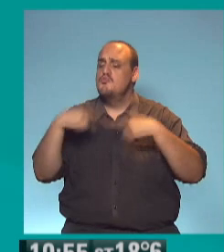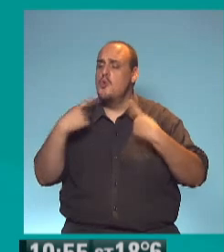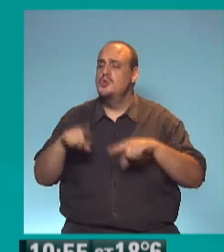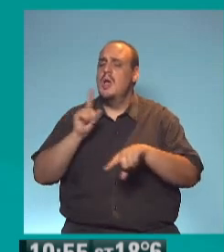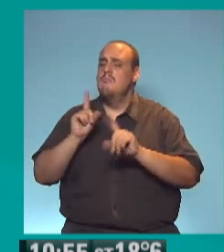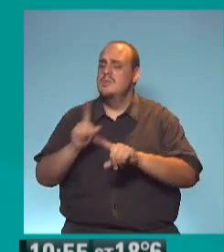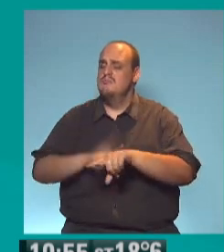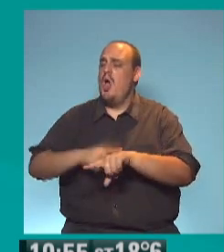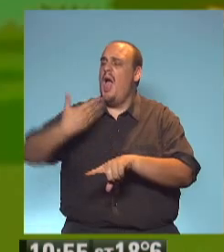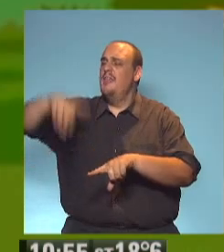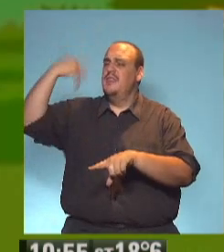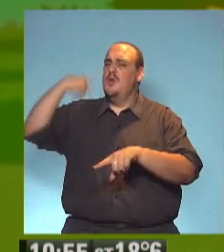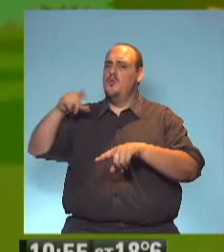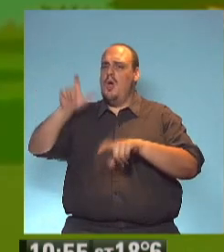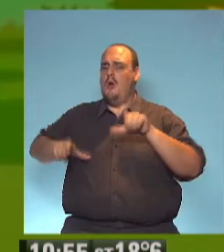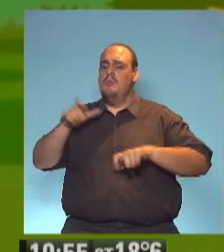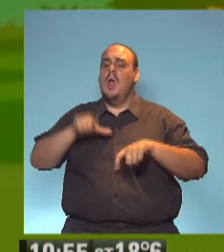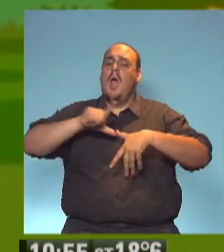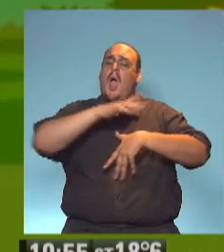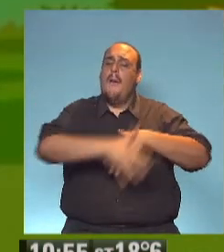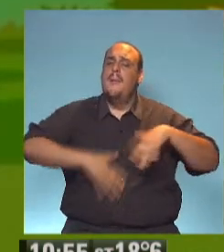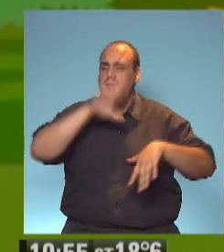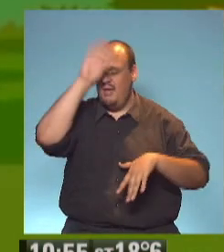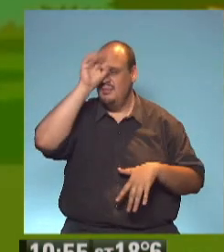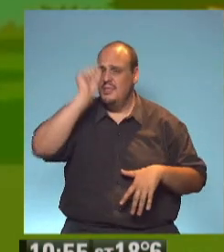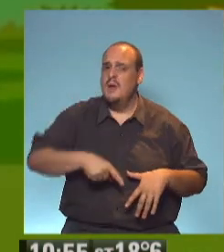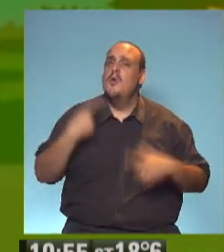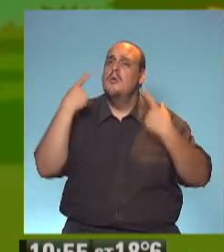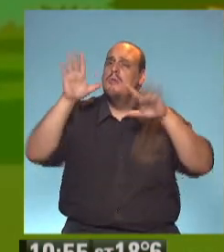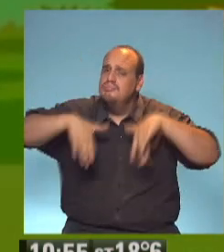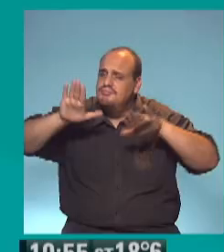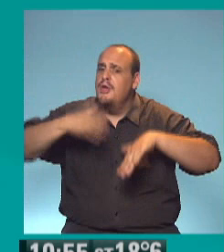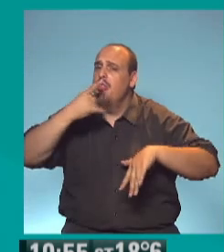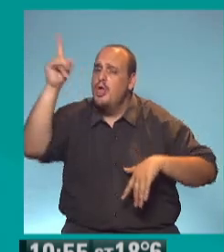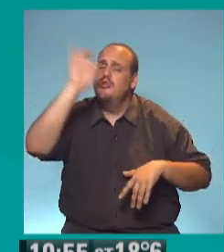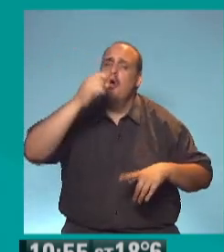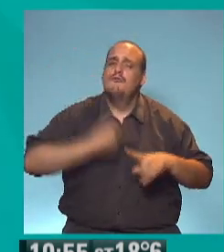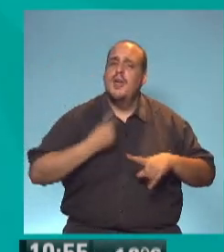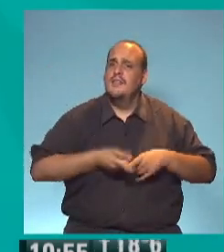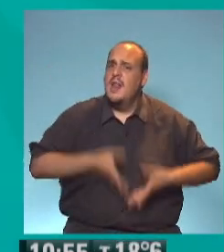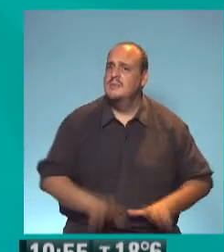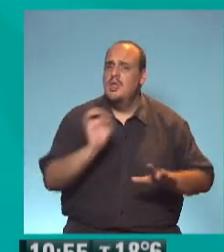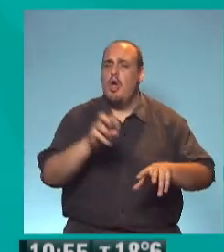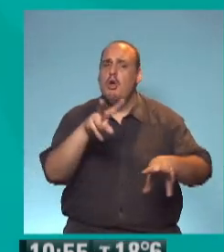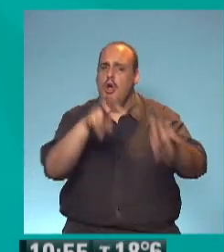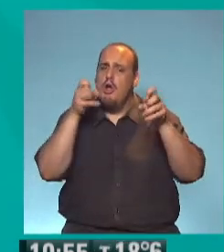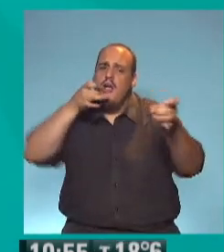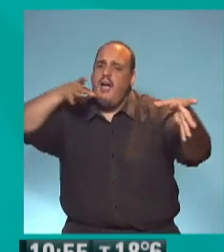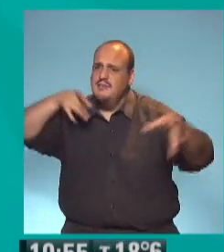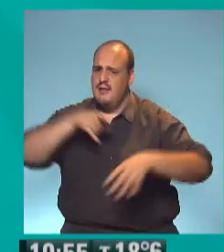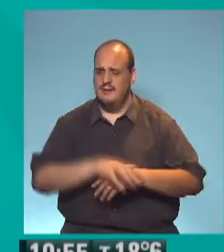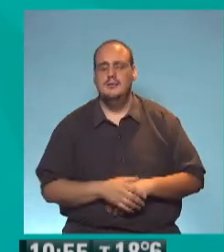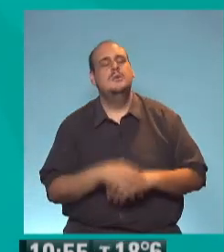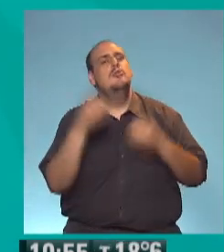hombre y que las primeras tribus de América la usaban para cantarle a los dioses, para festejar nacimientos o para ir a cazar. Muy bien, samba. Y